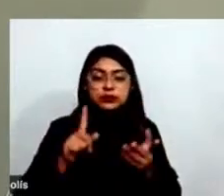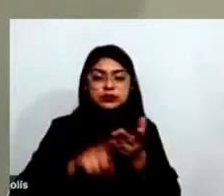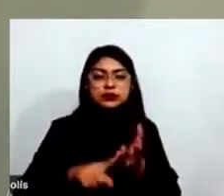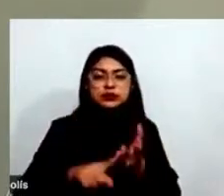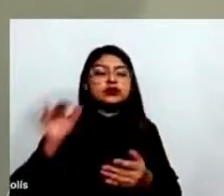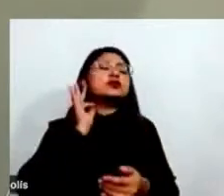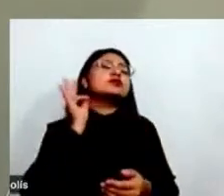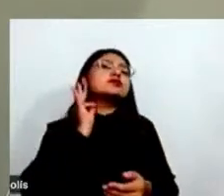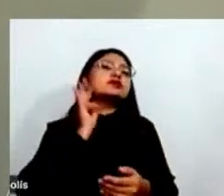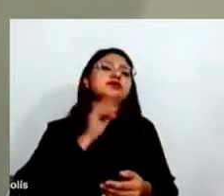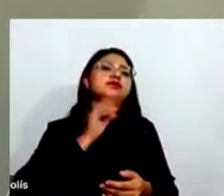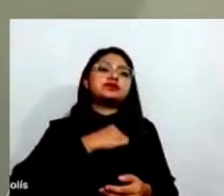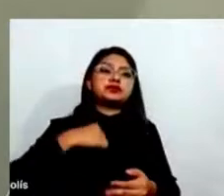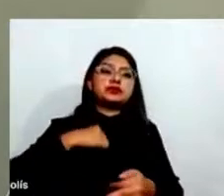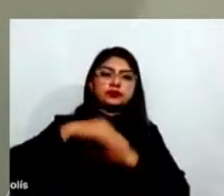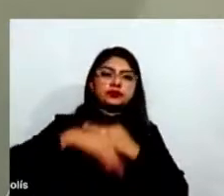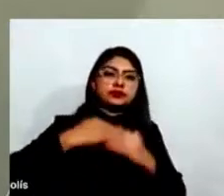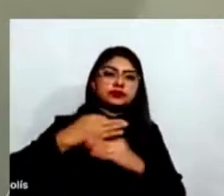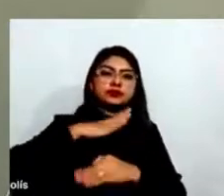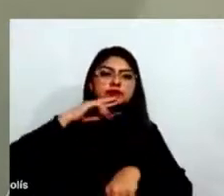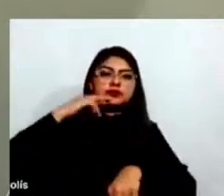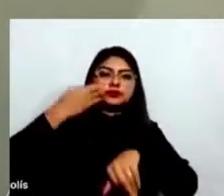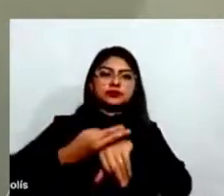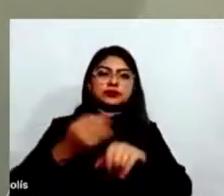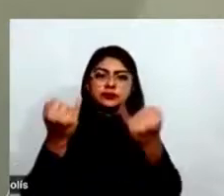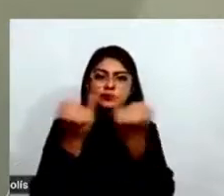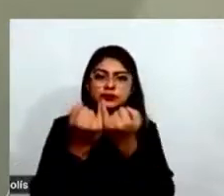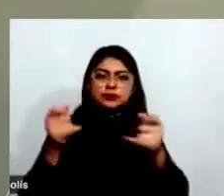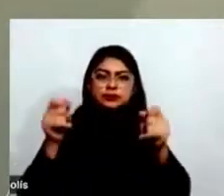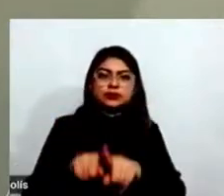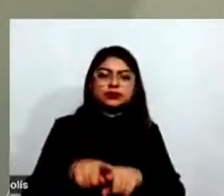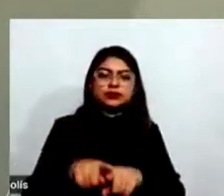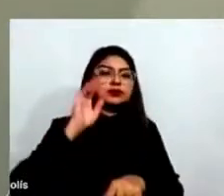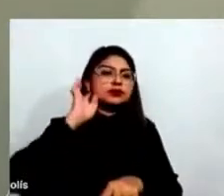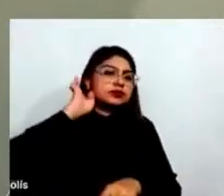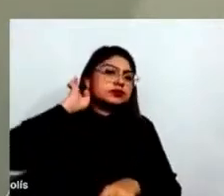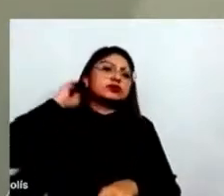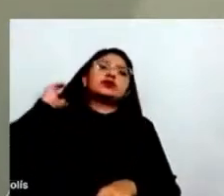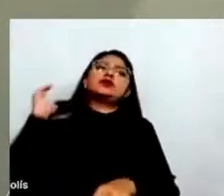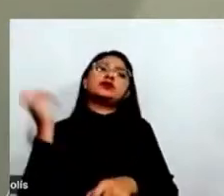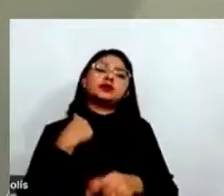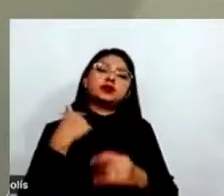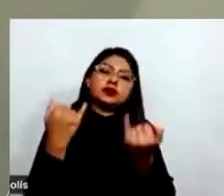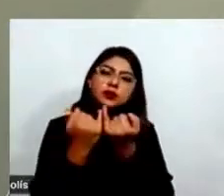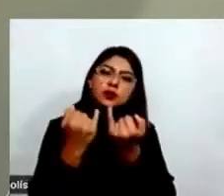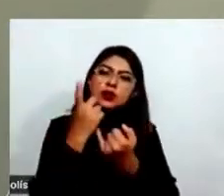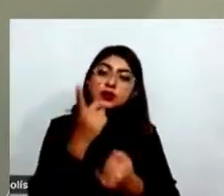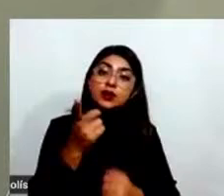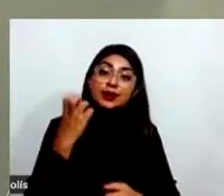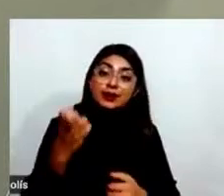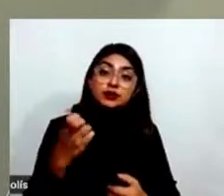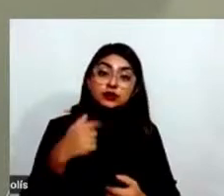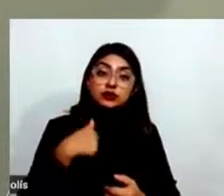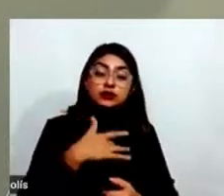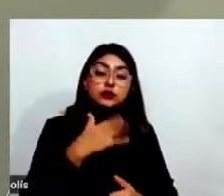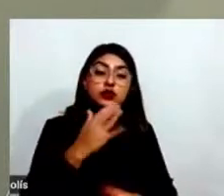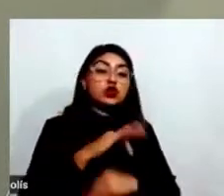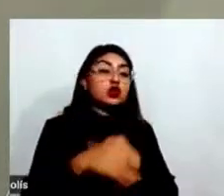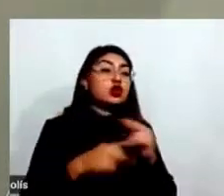set de garantías que los funcionarios y funcionarios judiciales, aunque insisto, esto a mi juicio no es un tema del todo pacífico, sobre